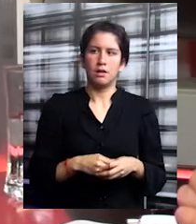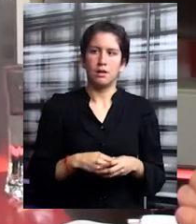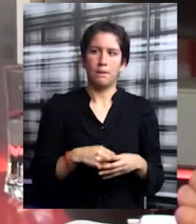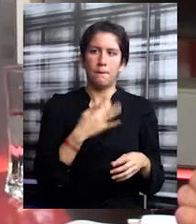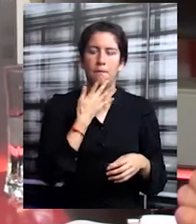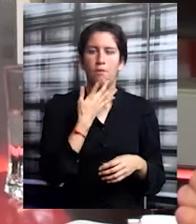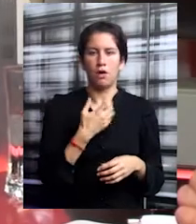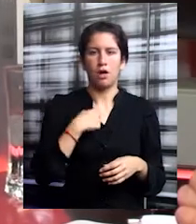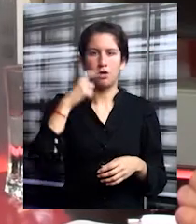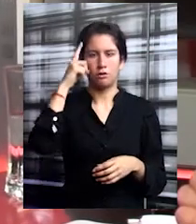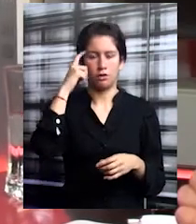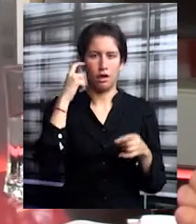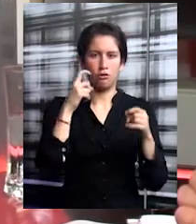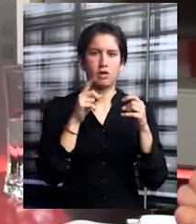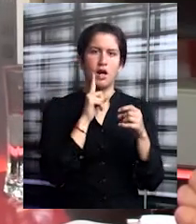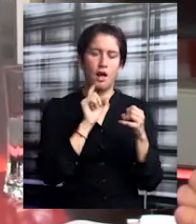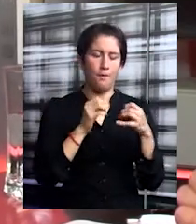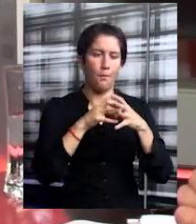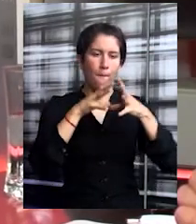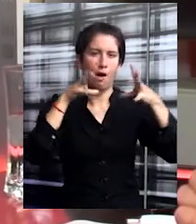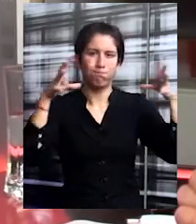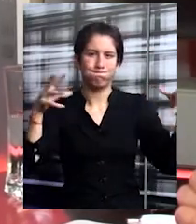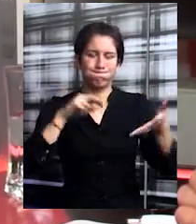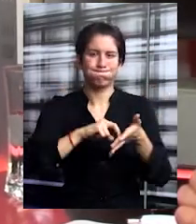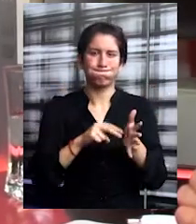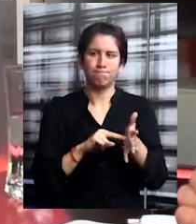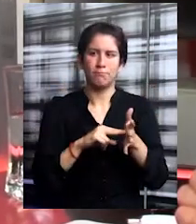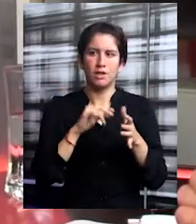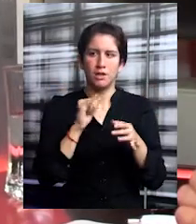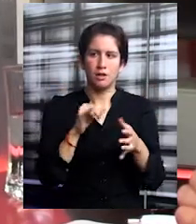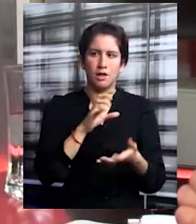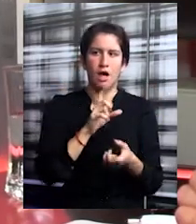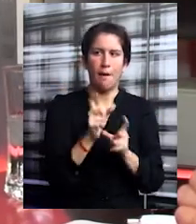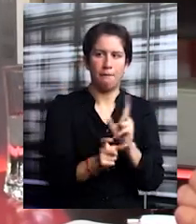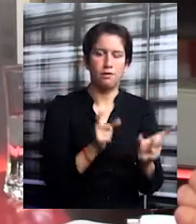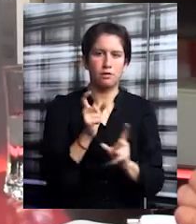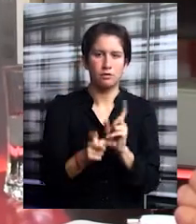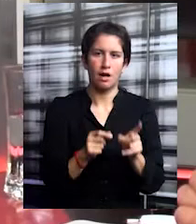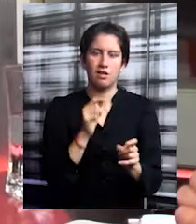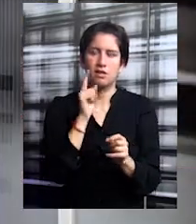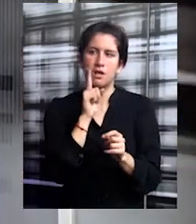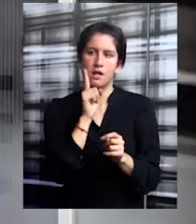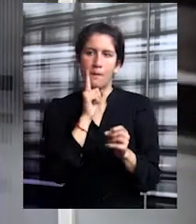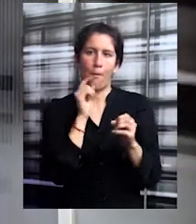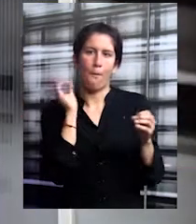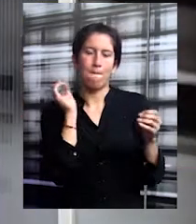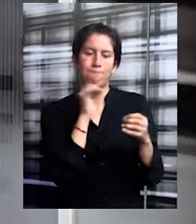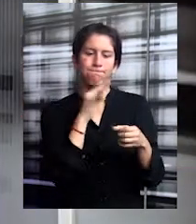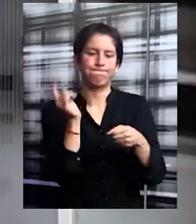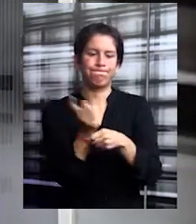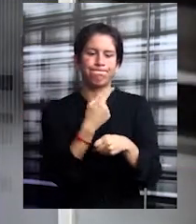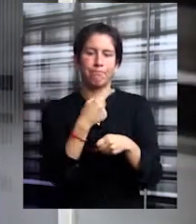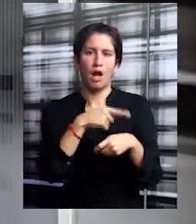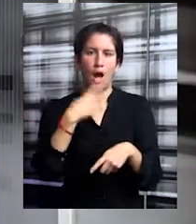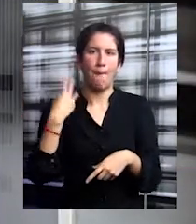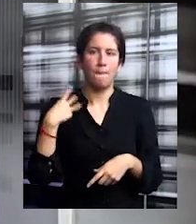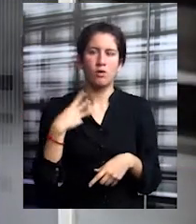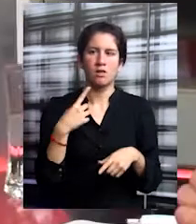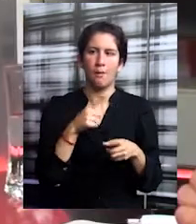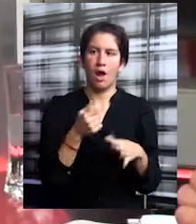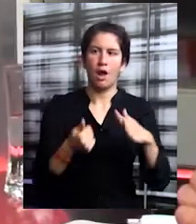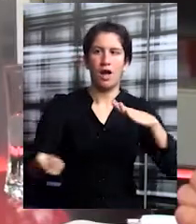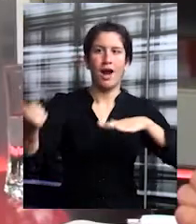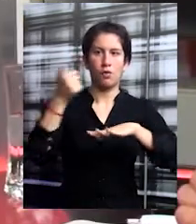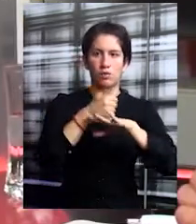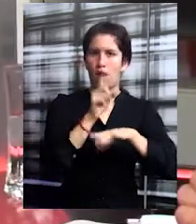grandes problemas reales y más concretos de la ciudadanía de manera mucho más inmediata son precisamente las municipalidades, no los alcaldes, las municipalidades.